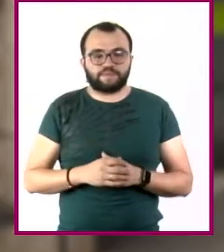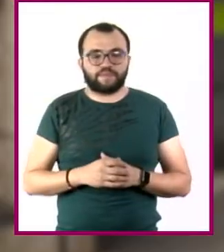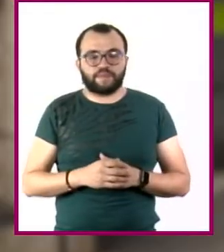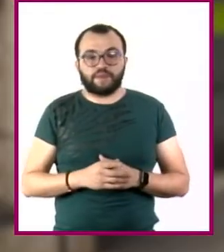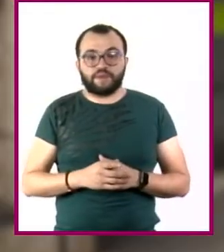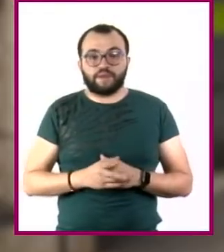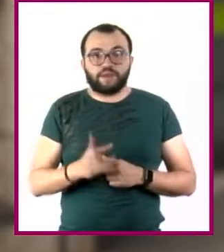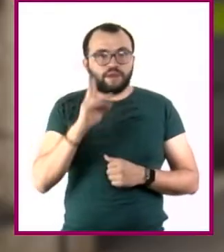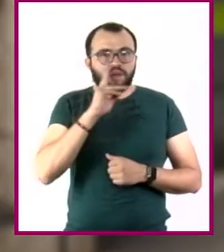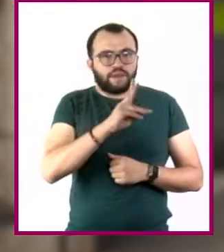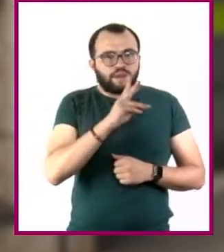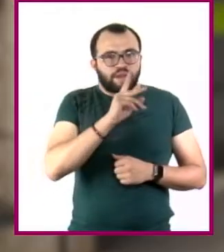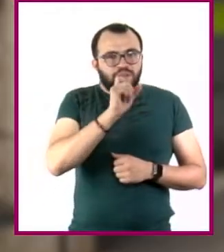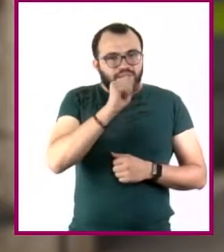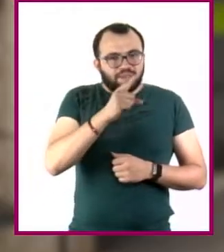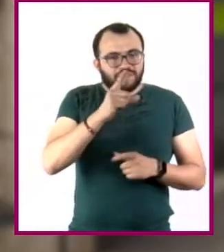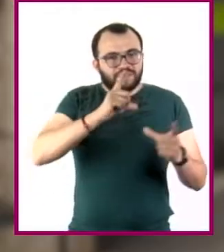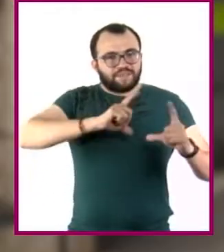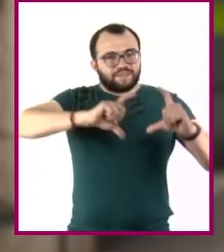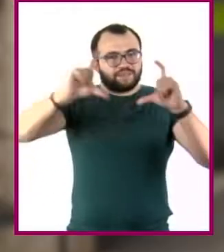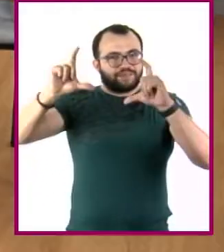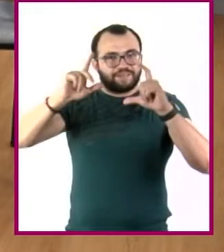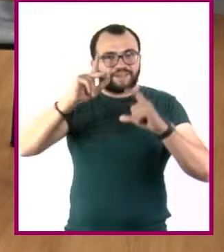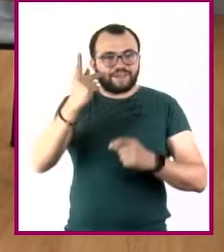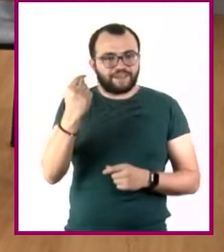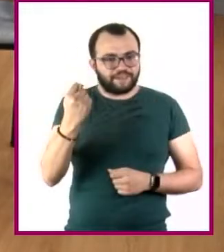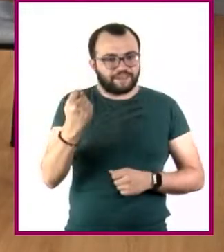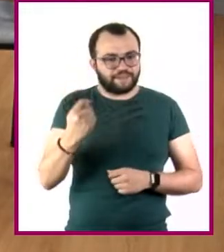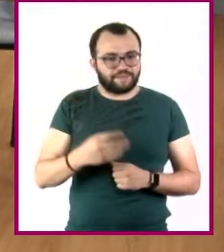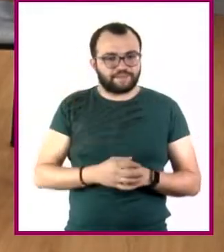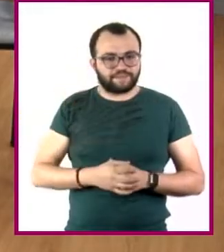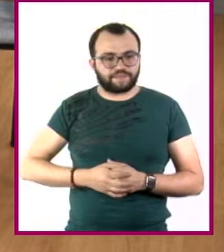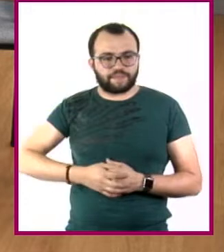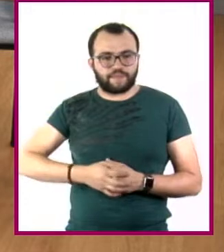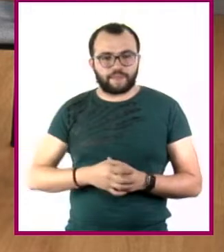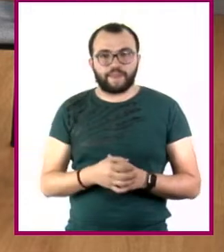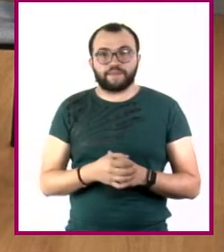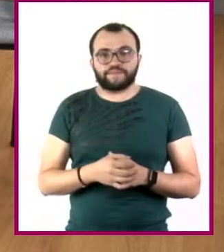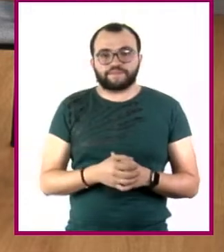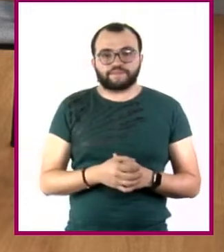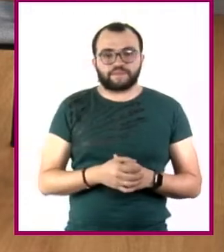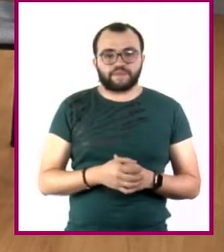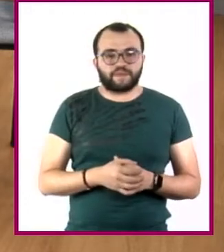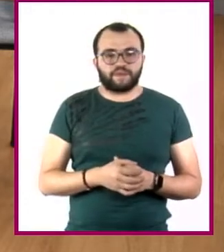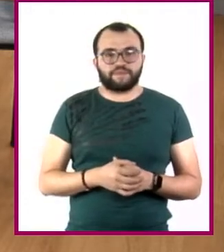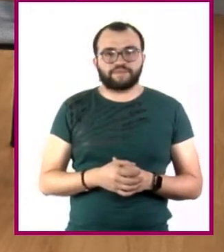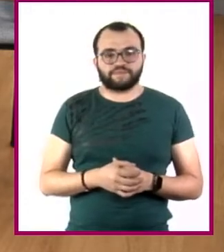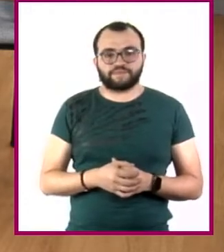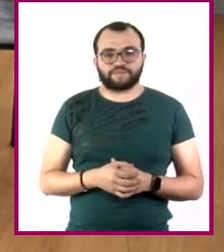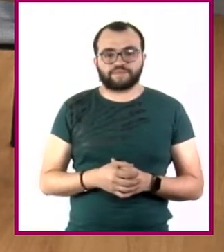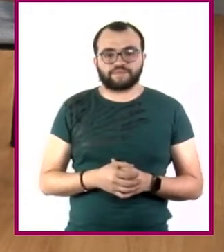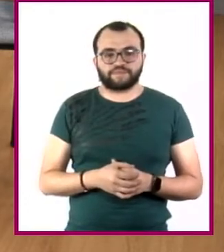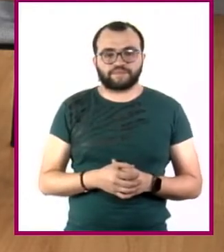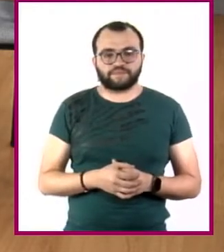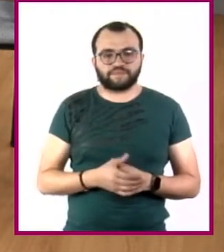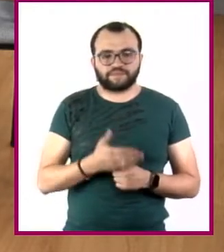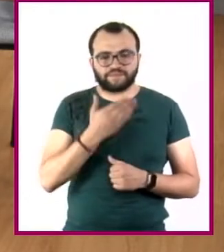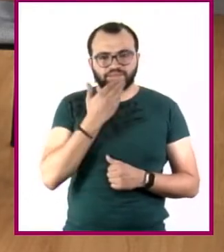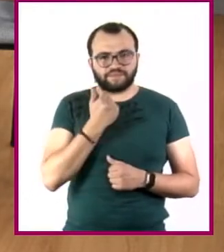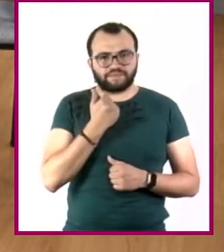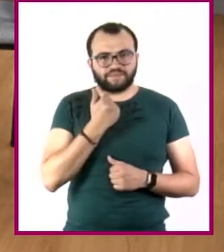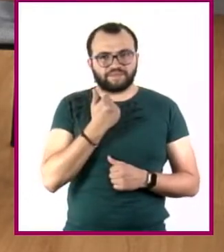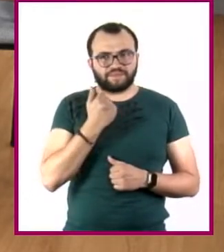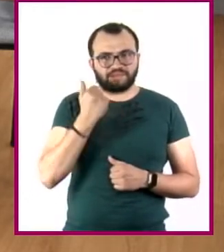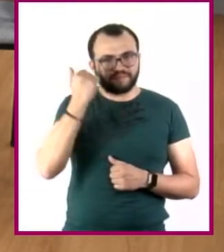Mira, ¿no es el que sale en los programas de la televisión? No hay Dios. Change my mind. ¿Cambia mi